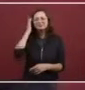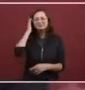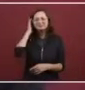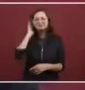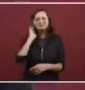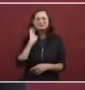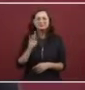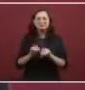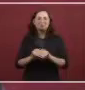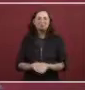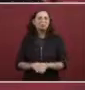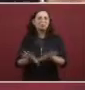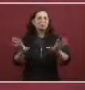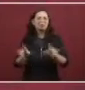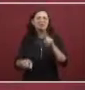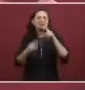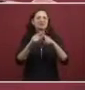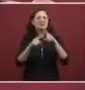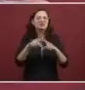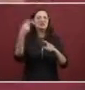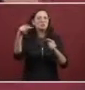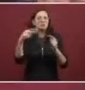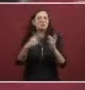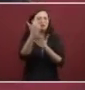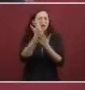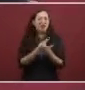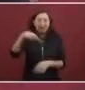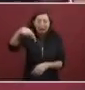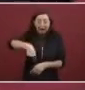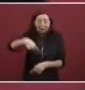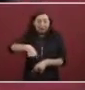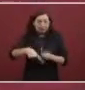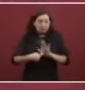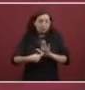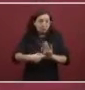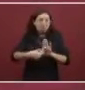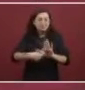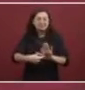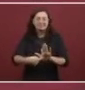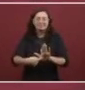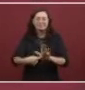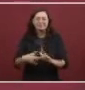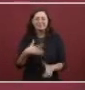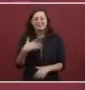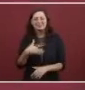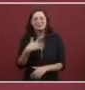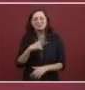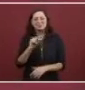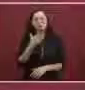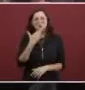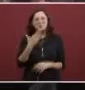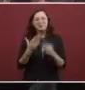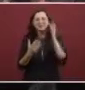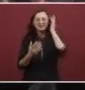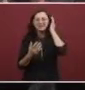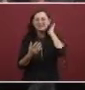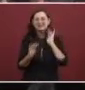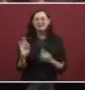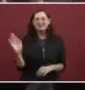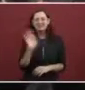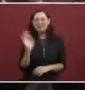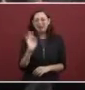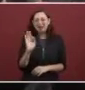dar a conocer aquí la lista, porque se iba a pensar de que íbamos nosotros